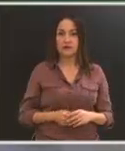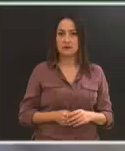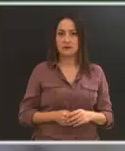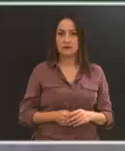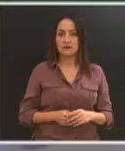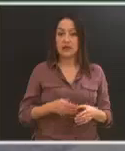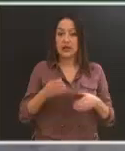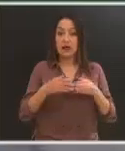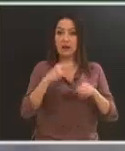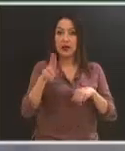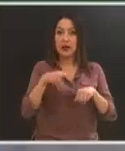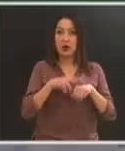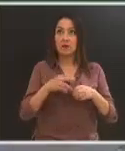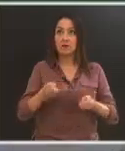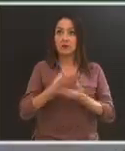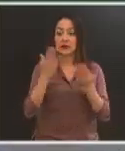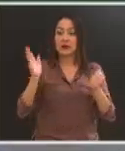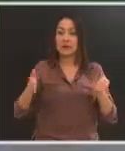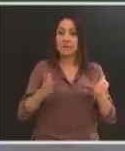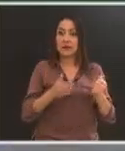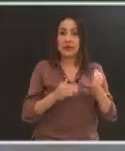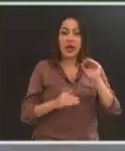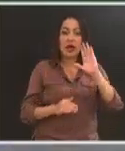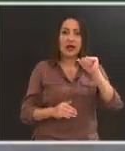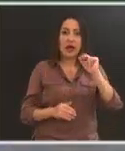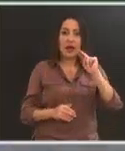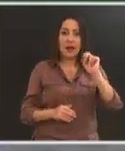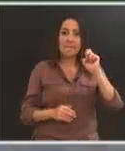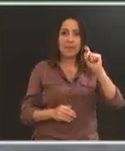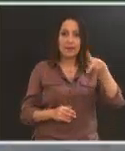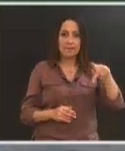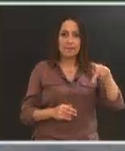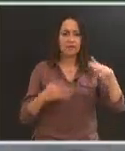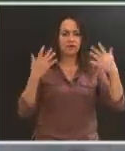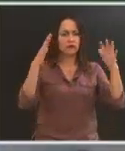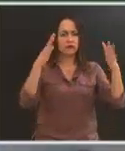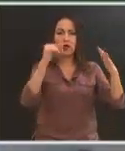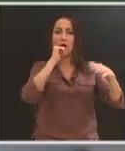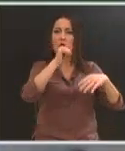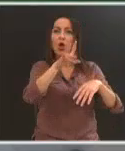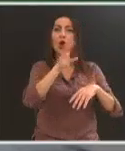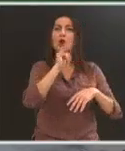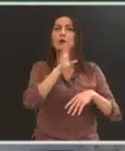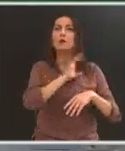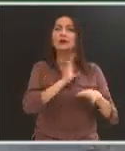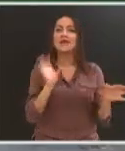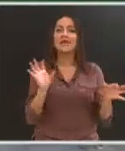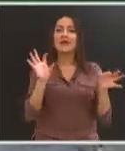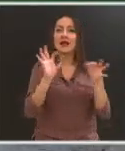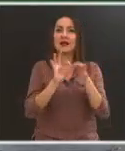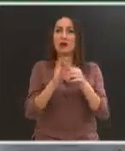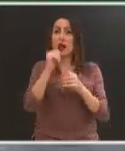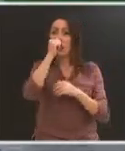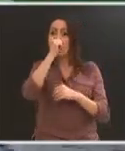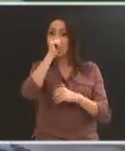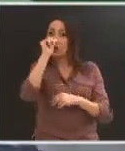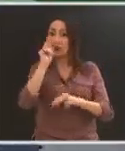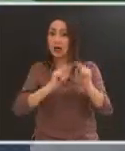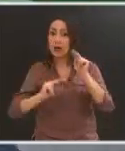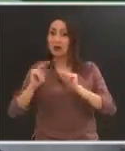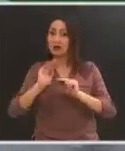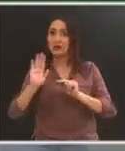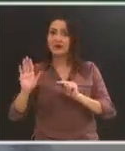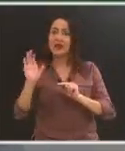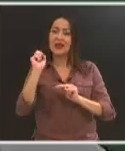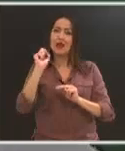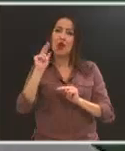La Cámara Nacional de Exportadores de Piña, CANAPEP, aplaudió la acción policial contra algunos piñeros ligados al narcotráfico y al lavado. Según